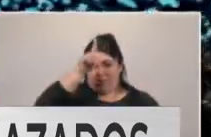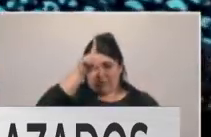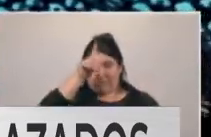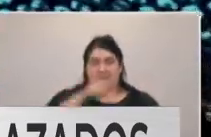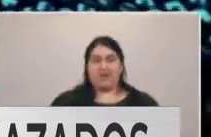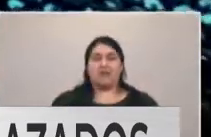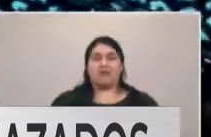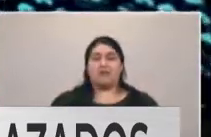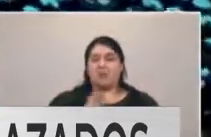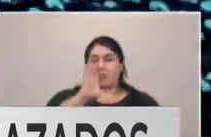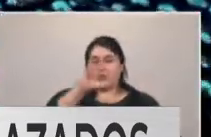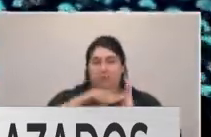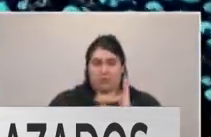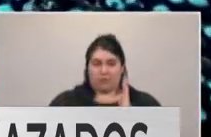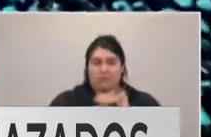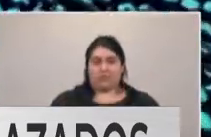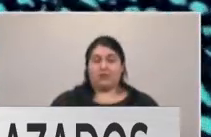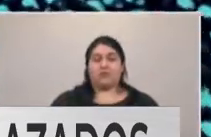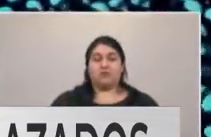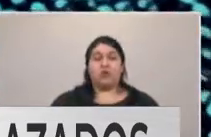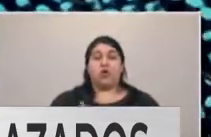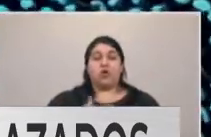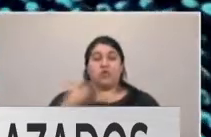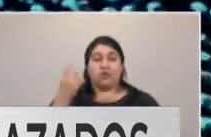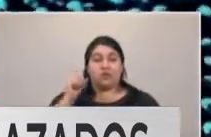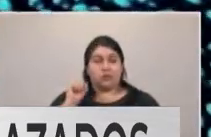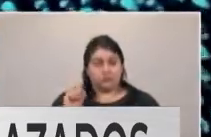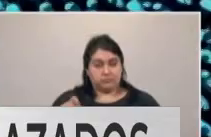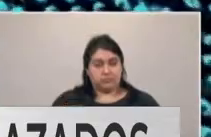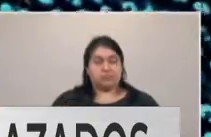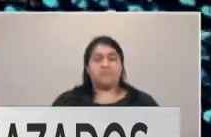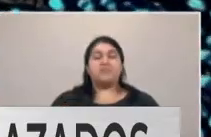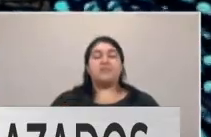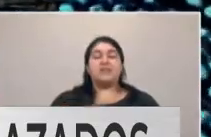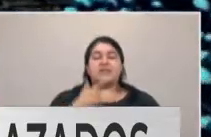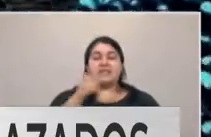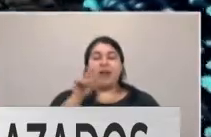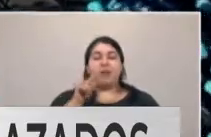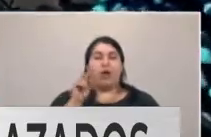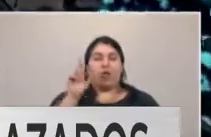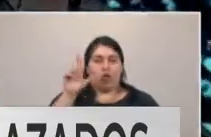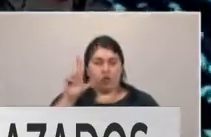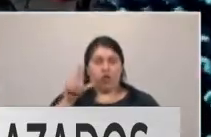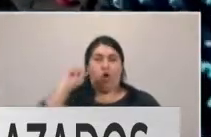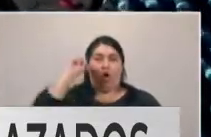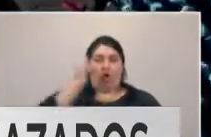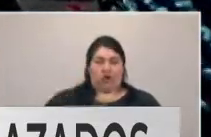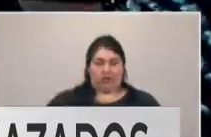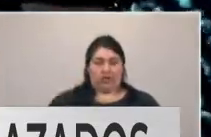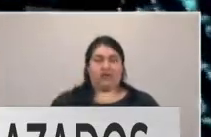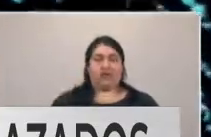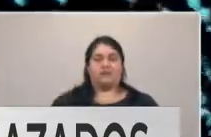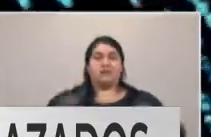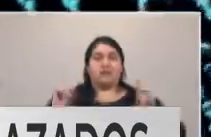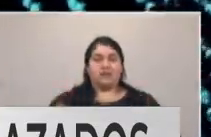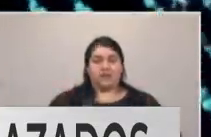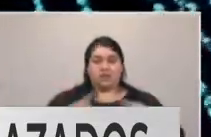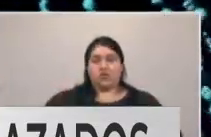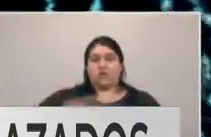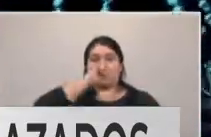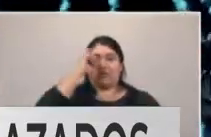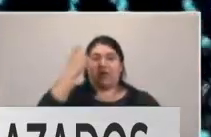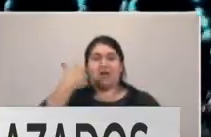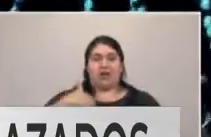Aires. Preparados especialmente, según el ministro de Seguridad, Berni, para ser una fuerza de